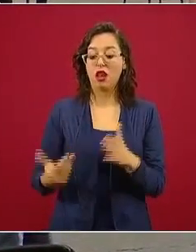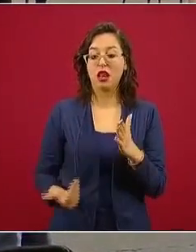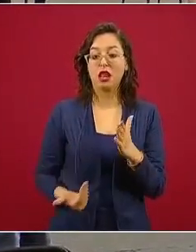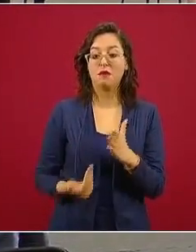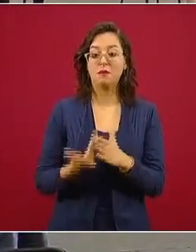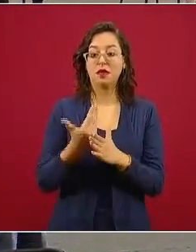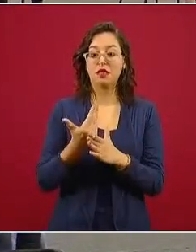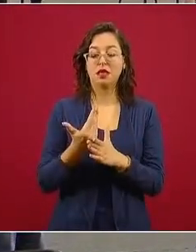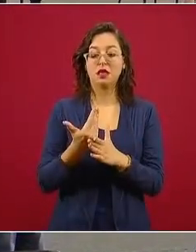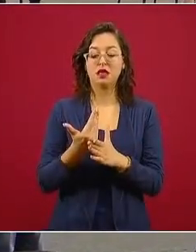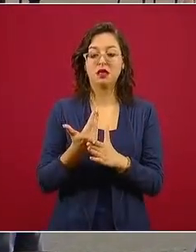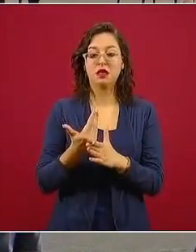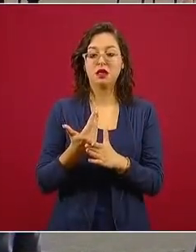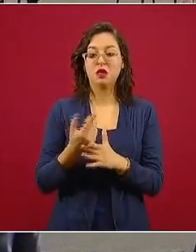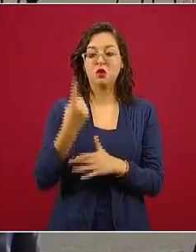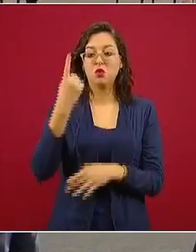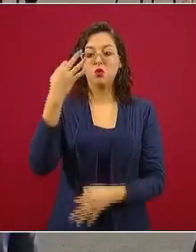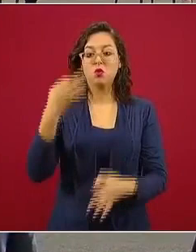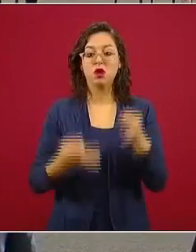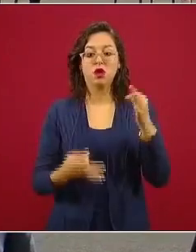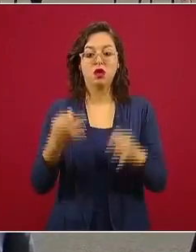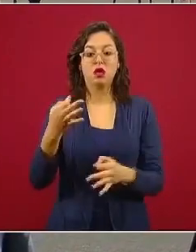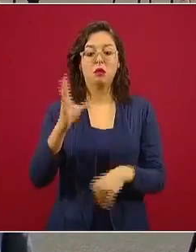en libertad.